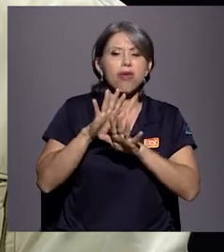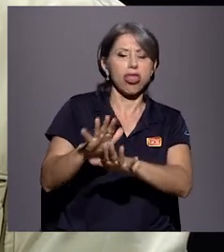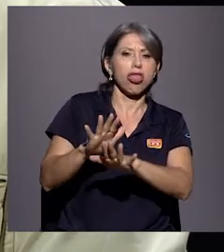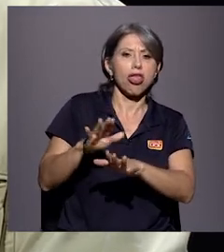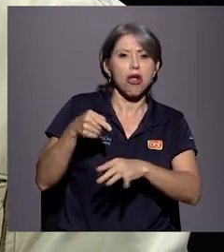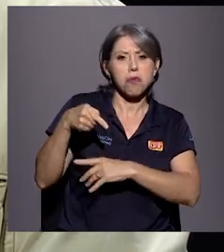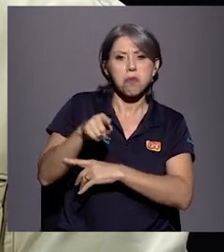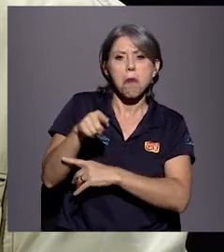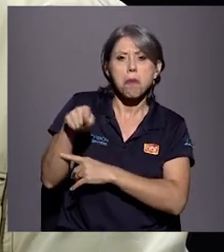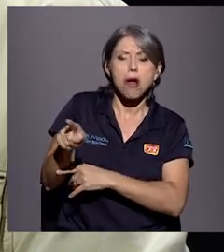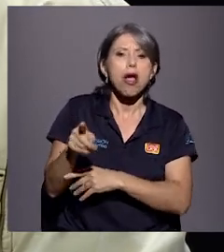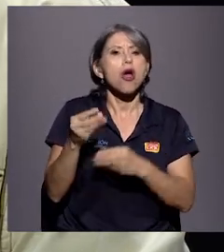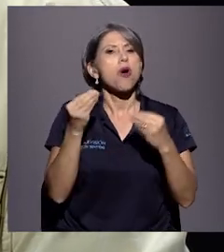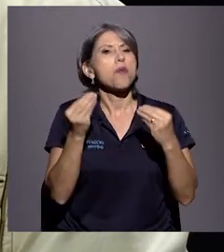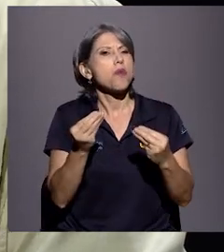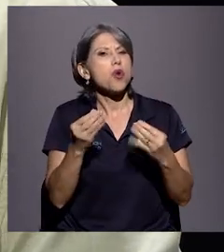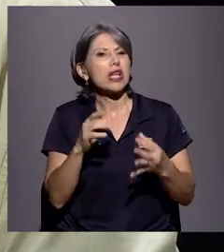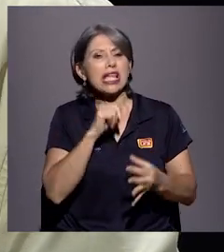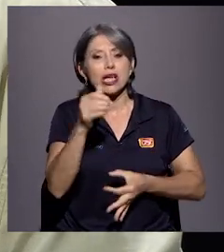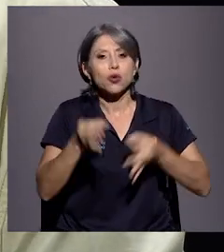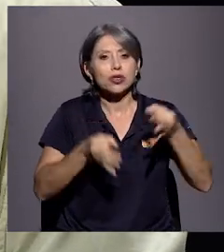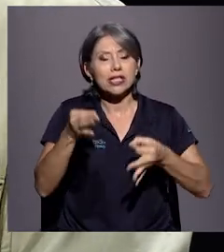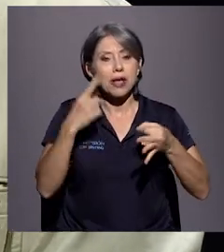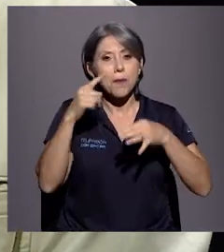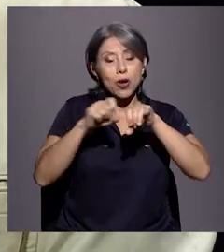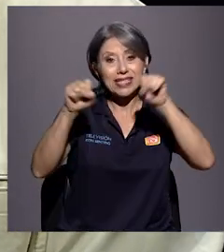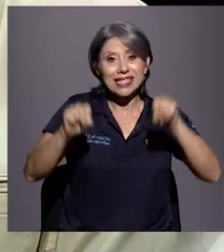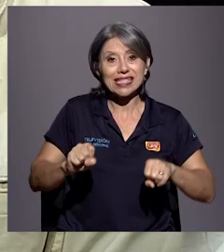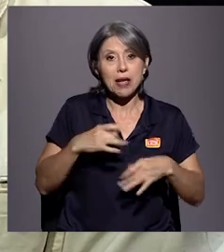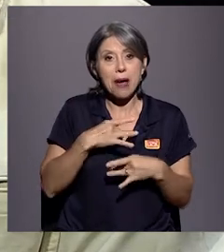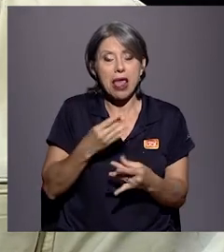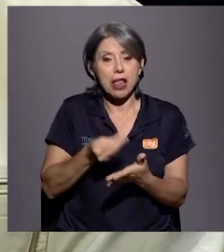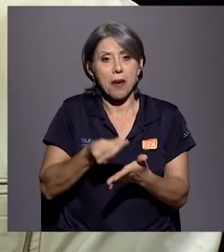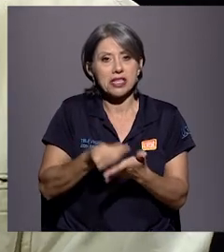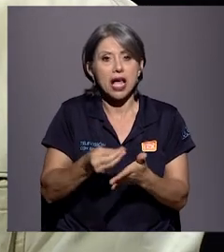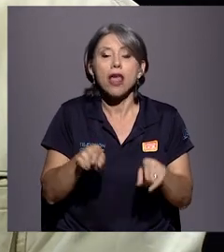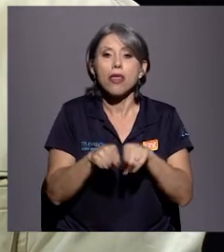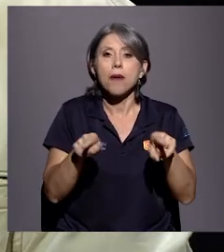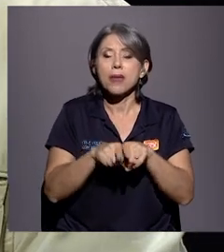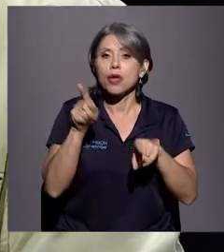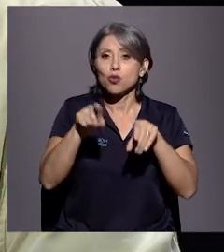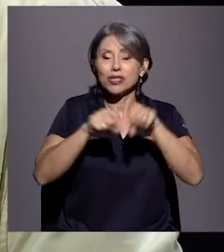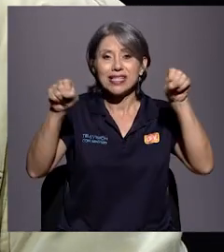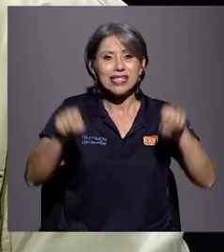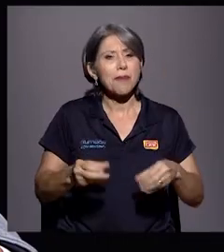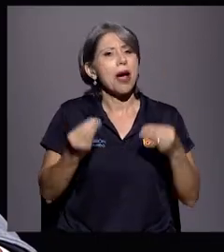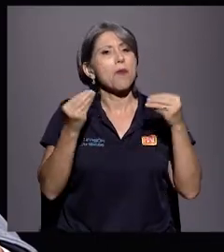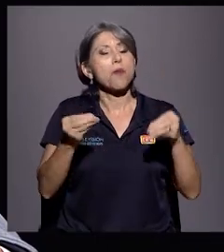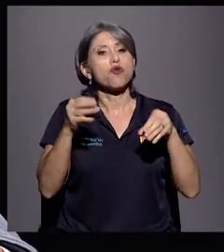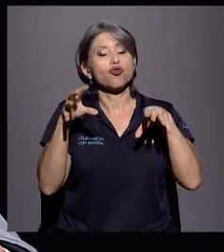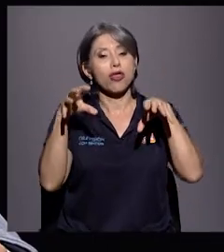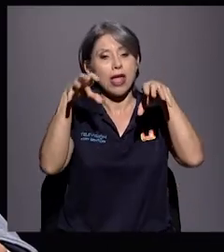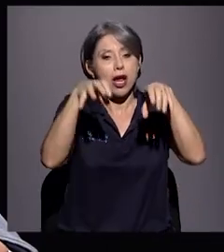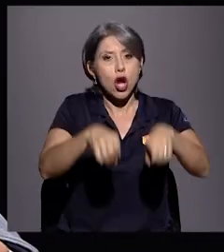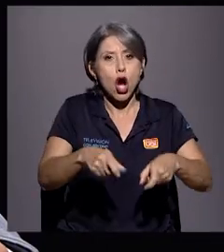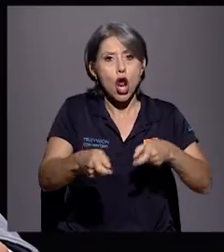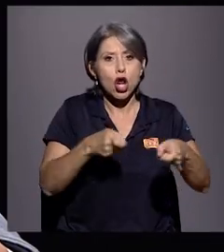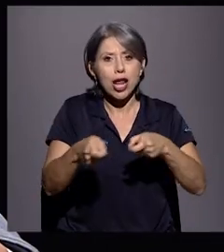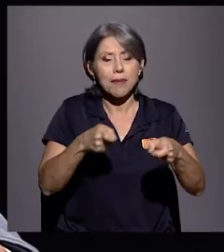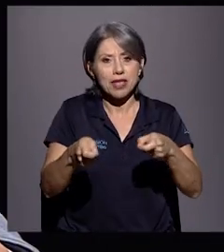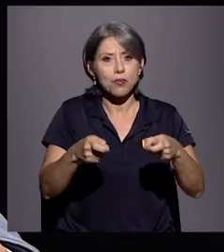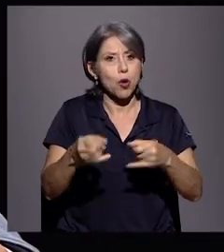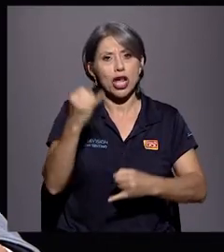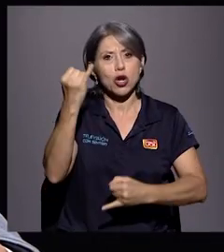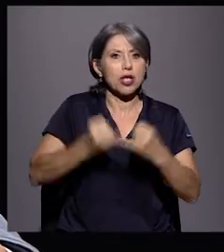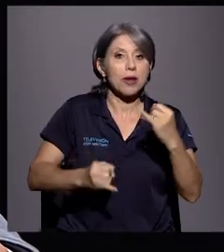por el sistema capitalista, que no es simplemente capitalista, es también un sistema que tiene mucho de colonialismo, que no terminó en el continente, sobre